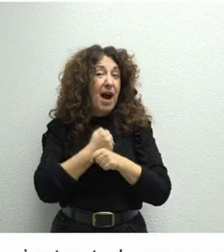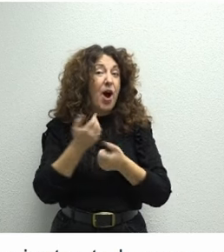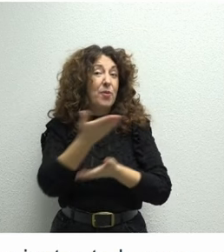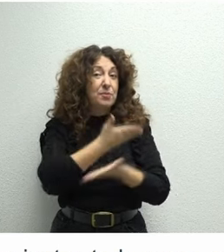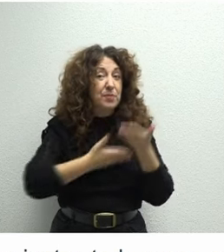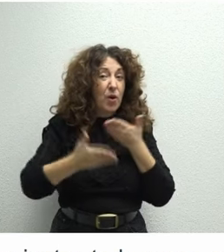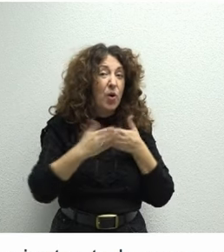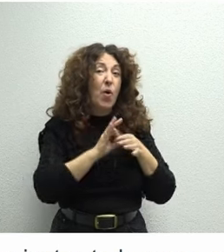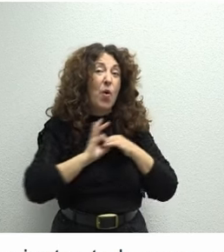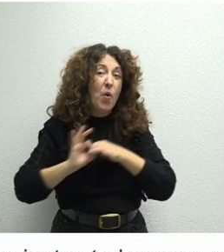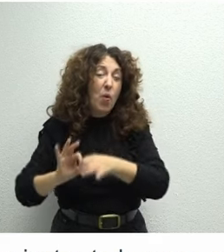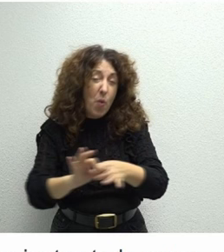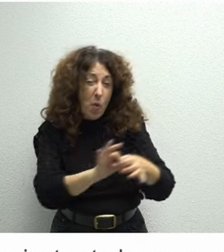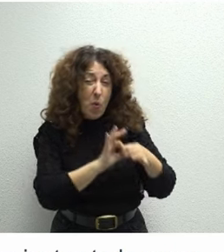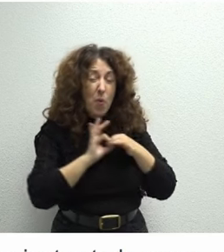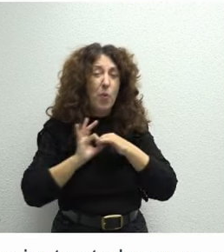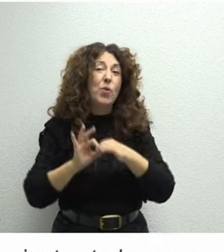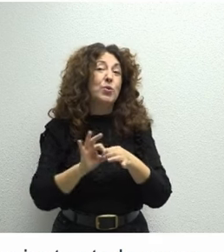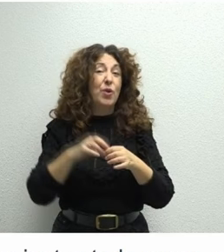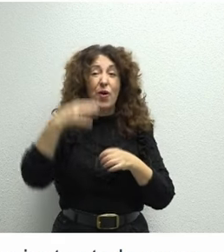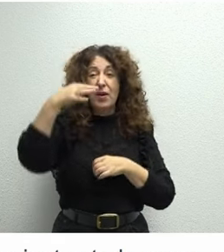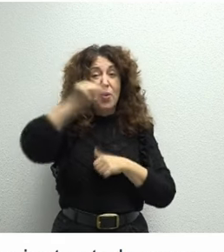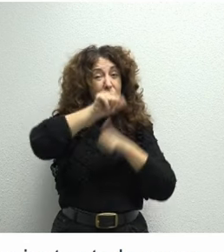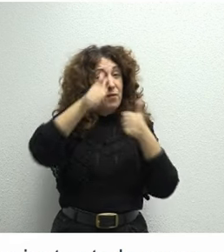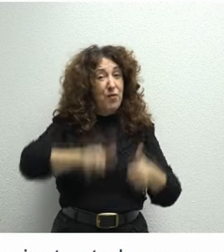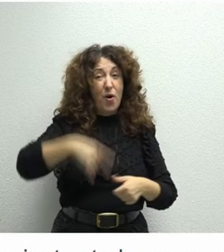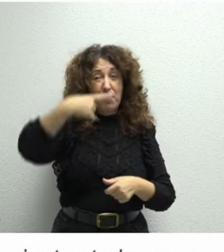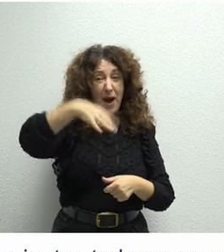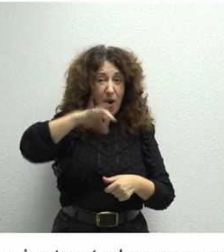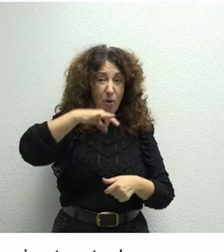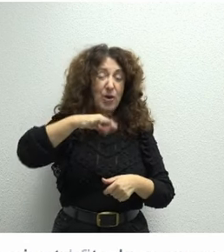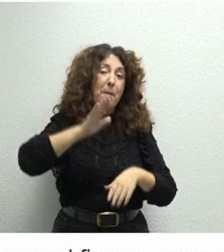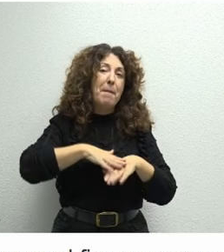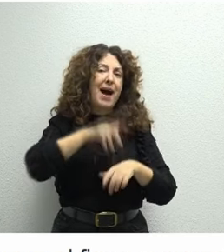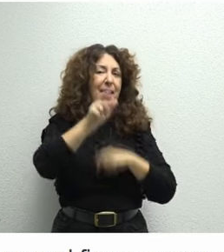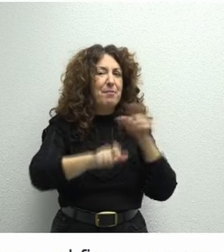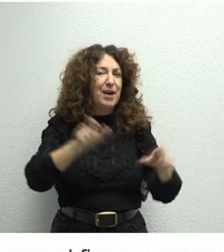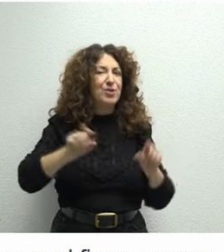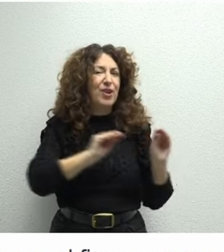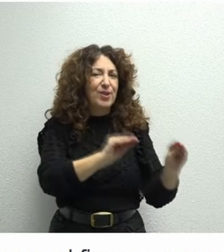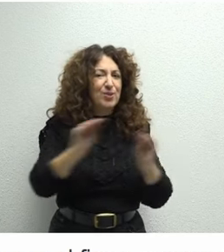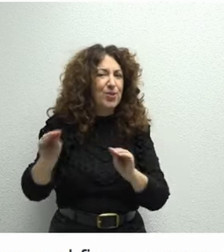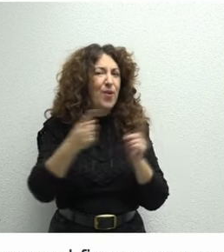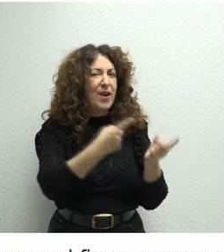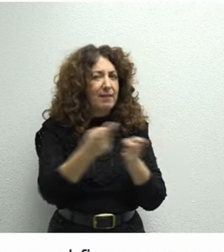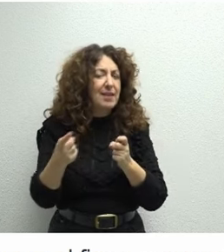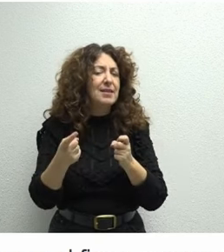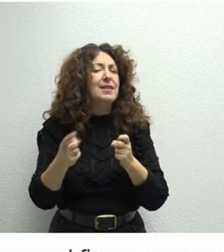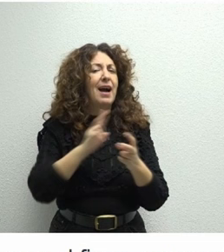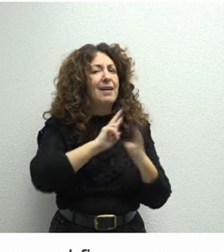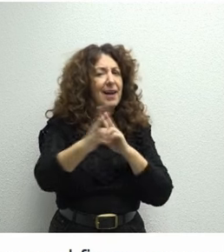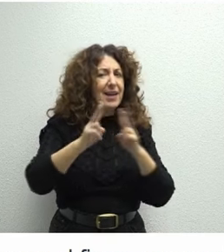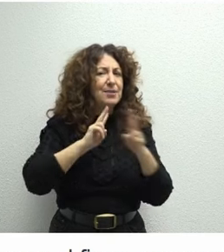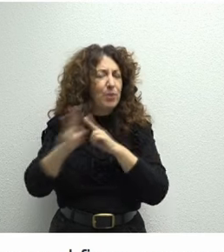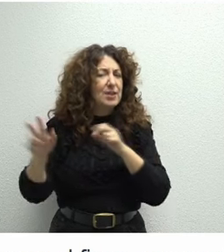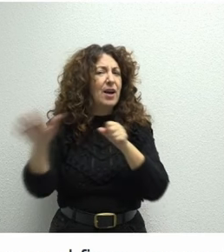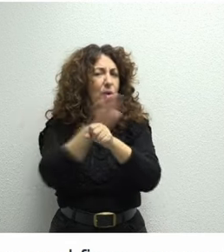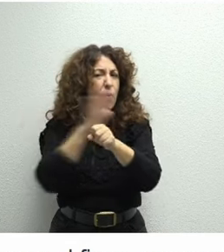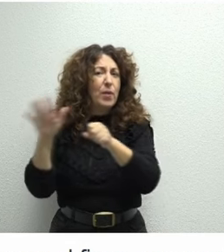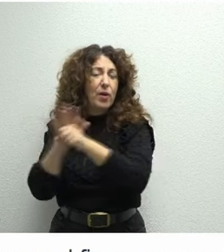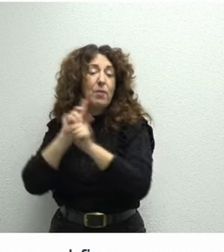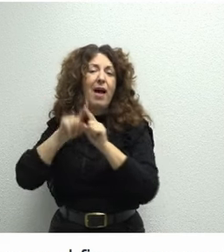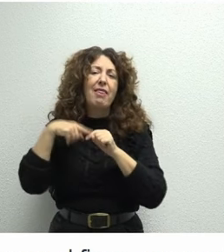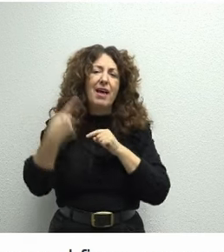trabajando de una manera coordinada podemos dar respuesta a las necesidades de las personas y podemos establecer una buena intervención No